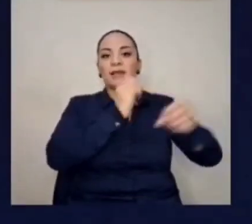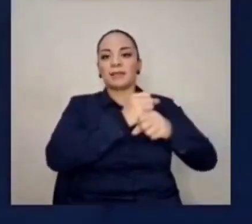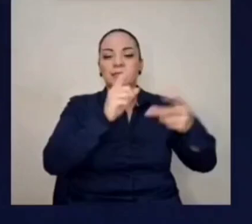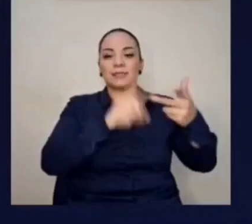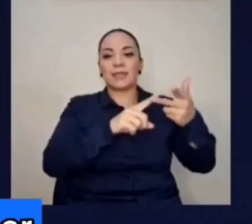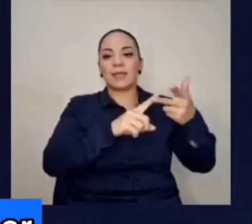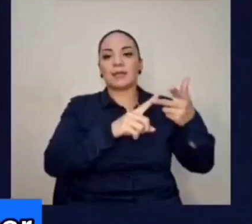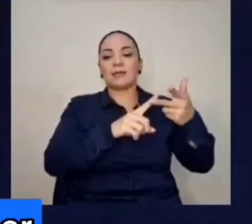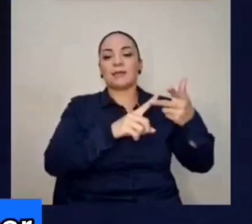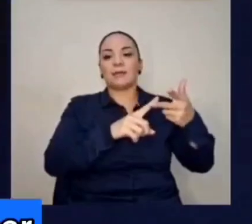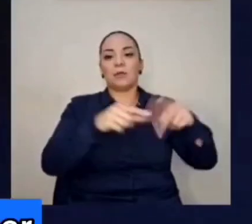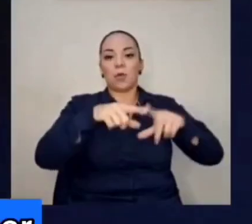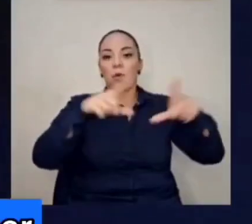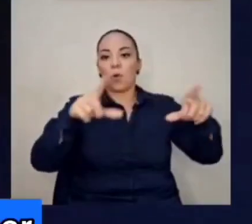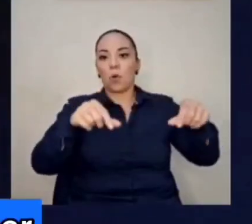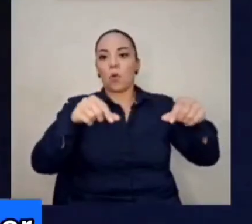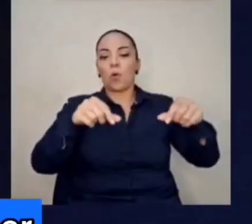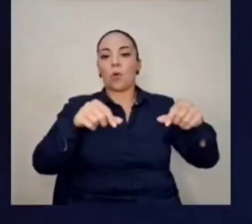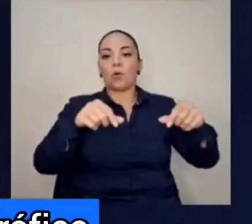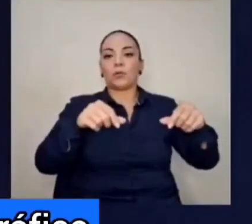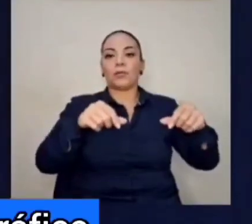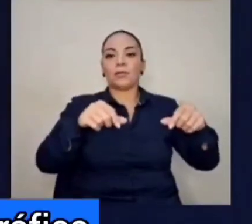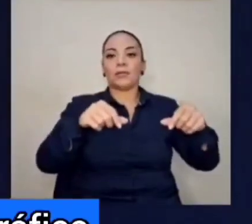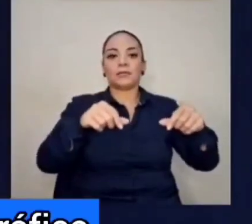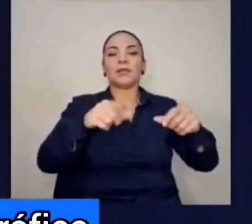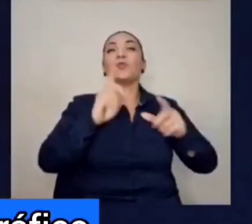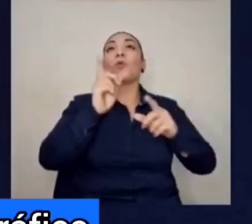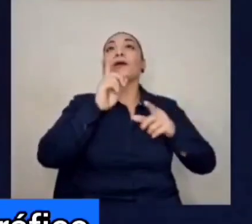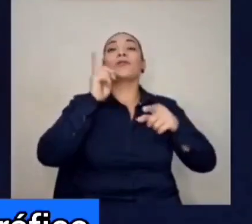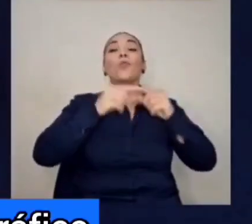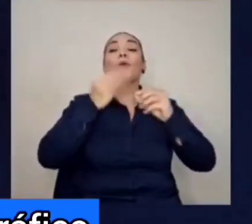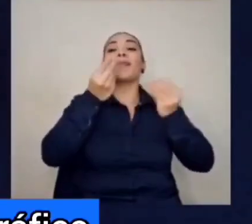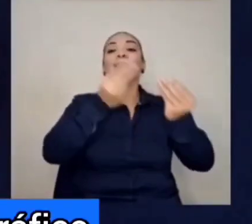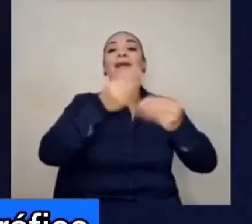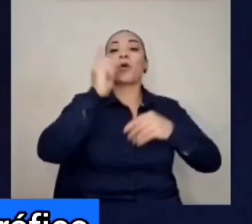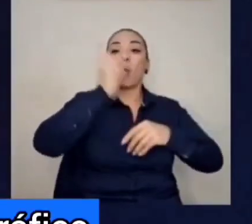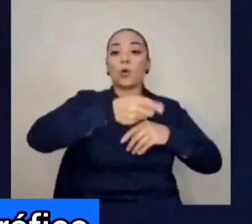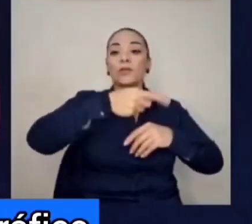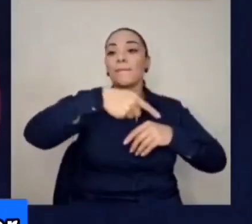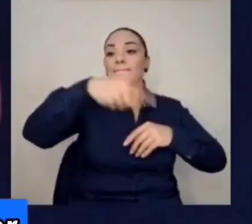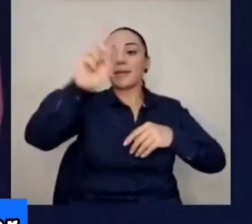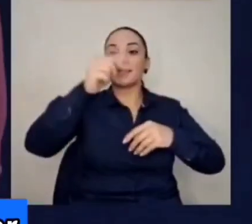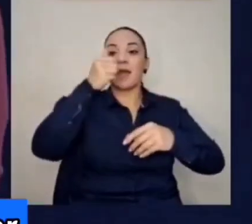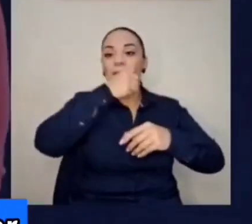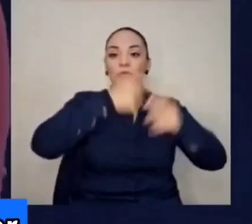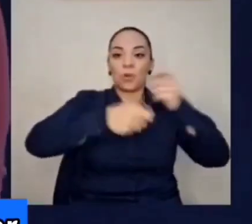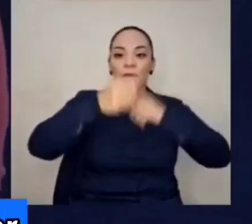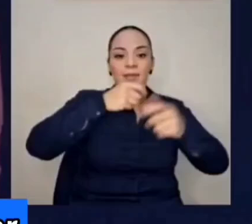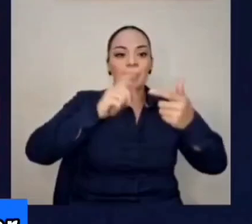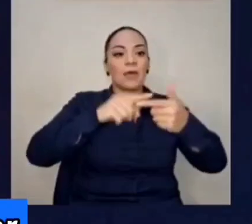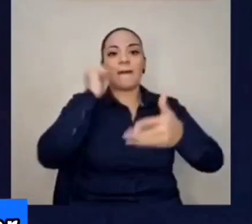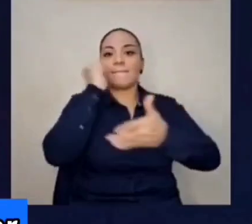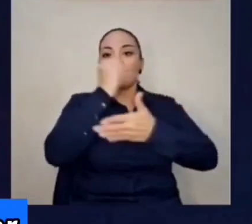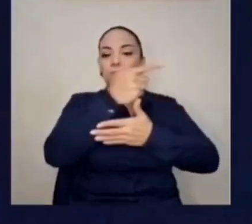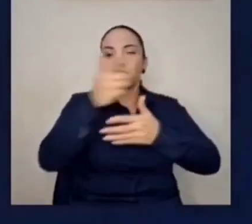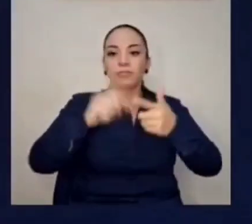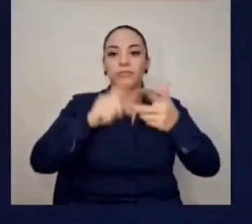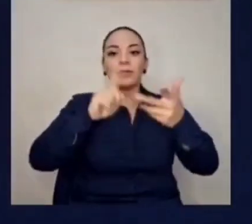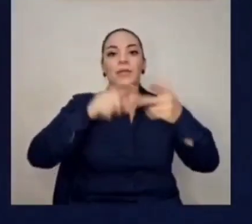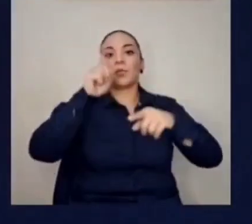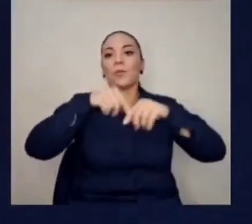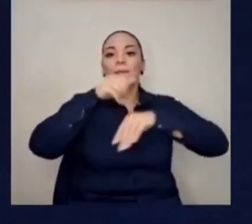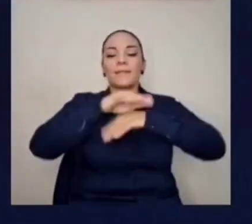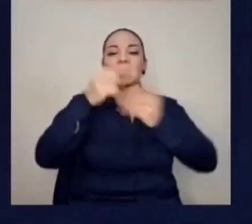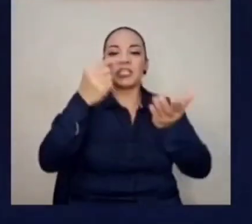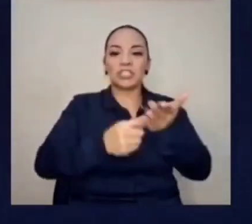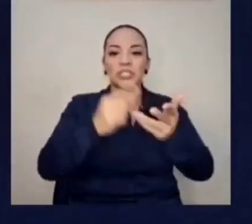aquí, que no puedan dar órdenes de asesinar, que no puedan coordinar rutas de narcotráfico, que no puedan mandar chips o enviar, le